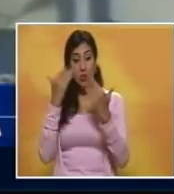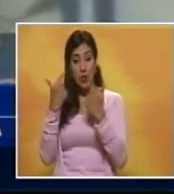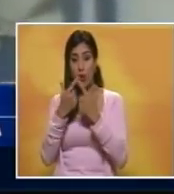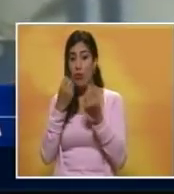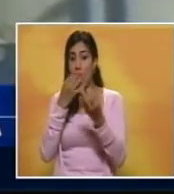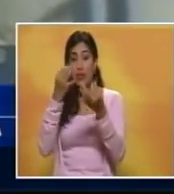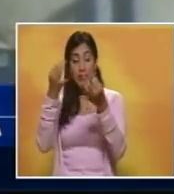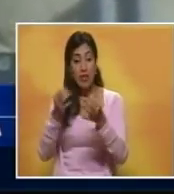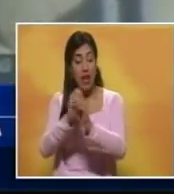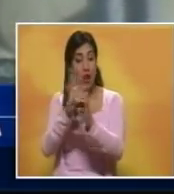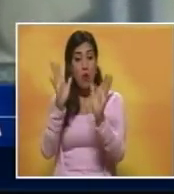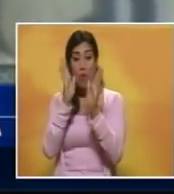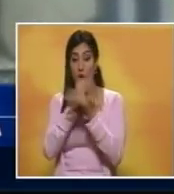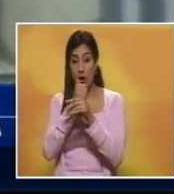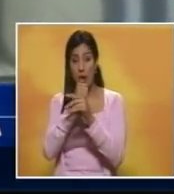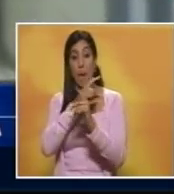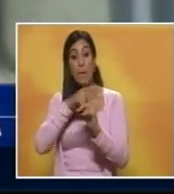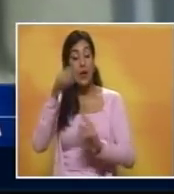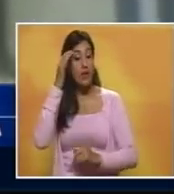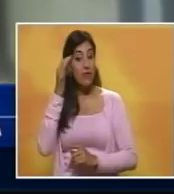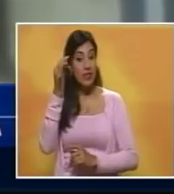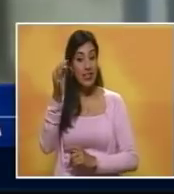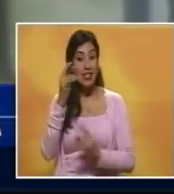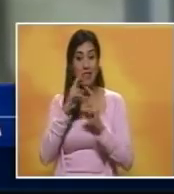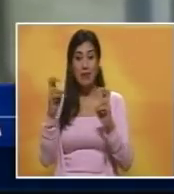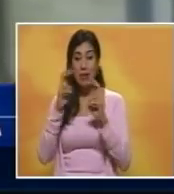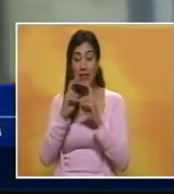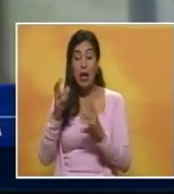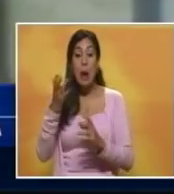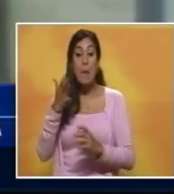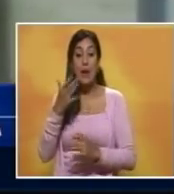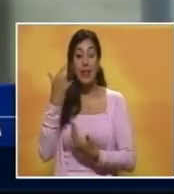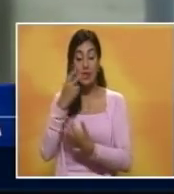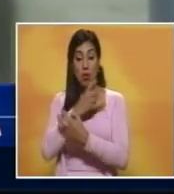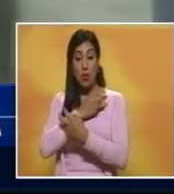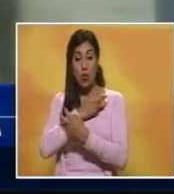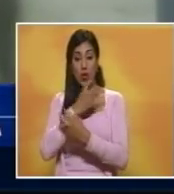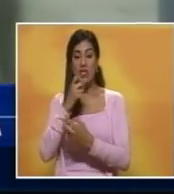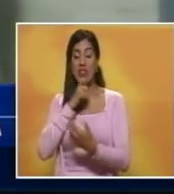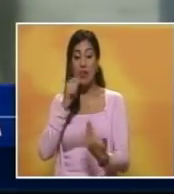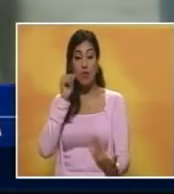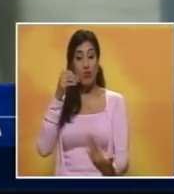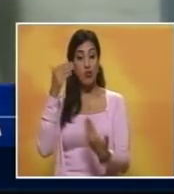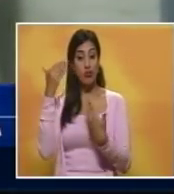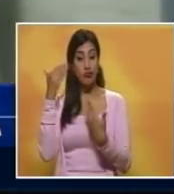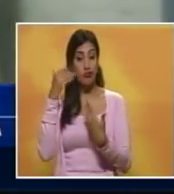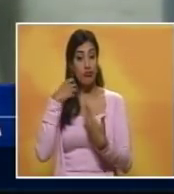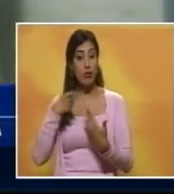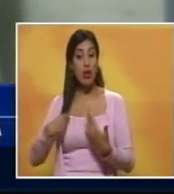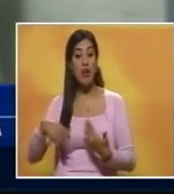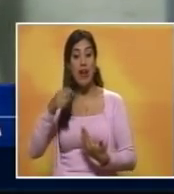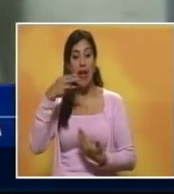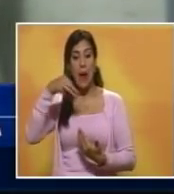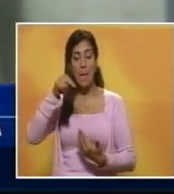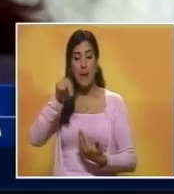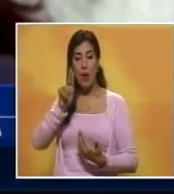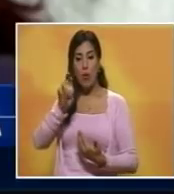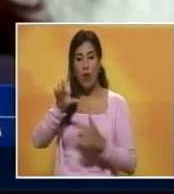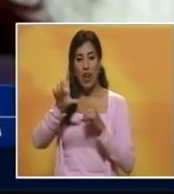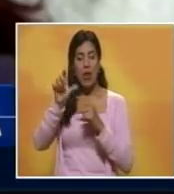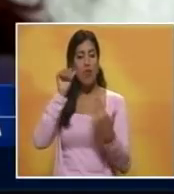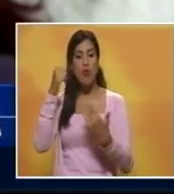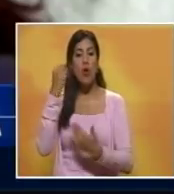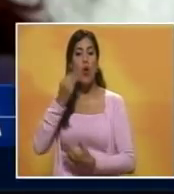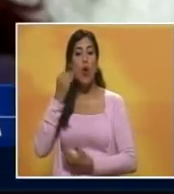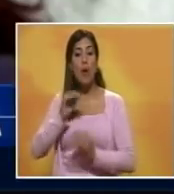no ha dado más detalles del caso, la Fiscalía Romana investiga si los restos pertenecen a Emanuela Orlandi,